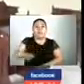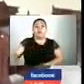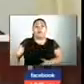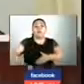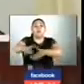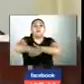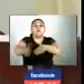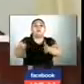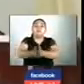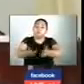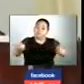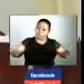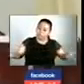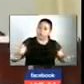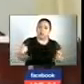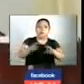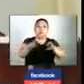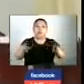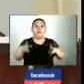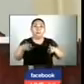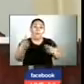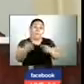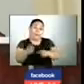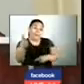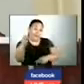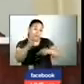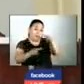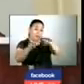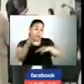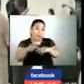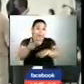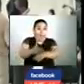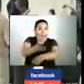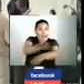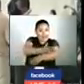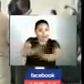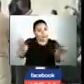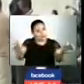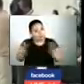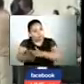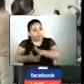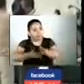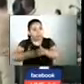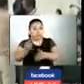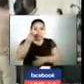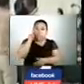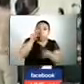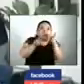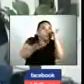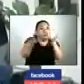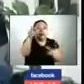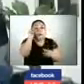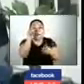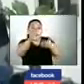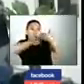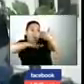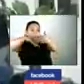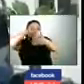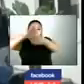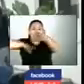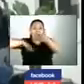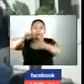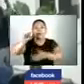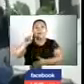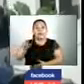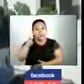Legislativa, a pesar de estar inconcluso. Minutos previos al acto protocolario, aún se observaban a empleados dando retoques en la fachada